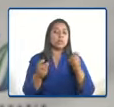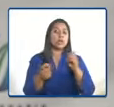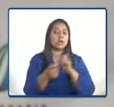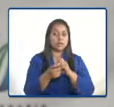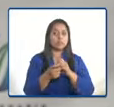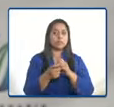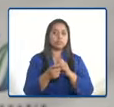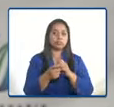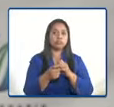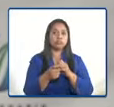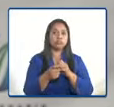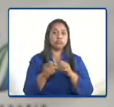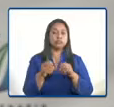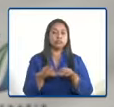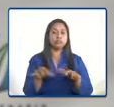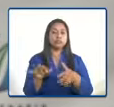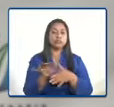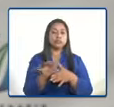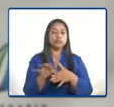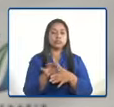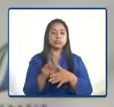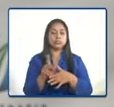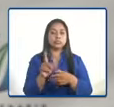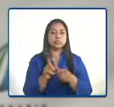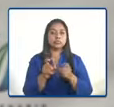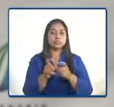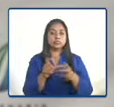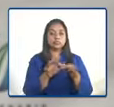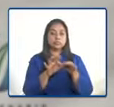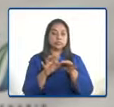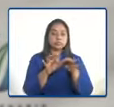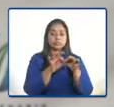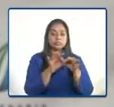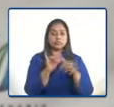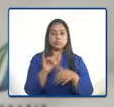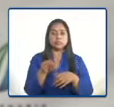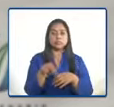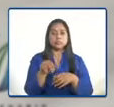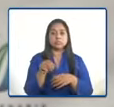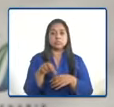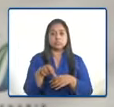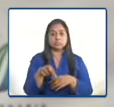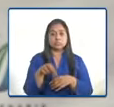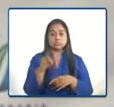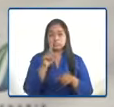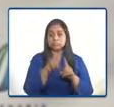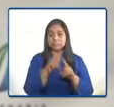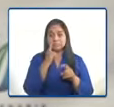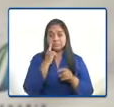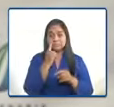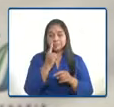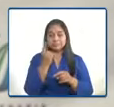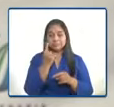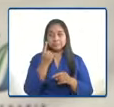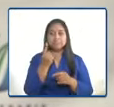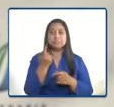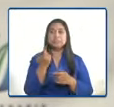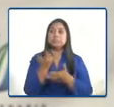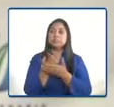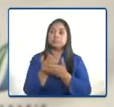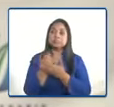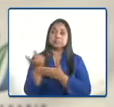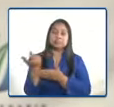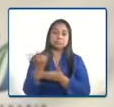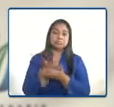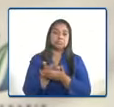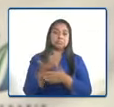nivel funcional y organizacional del INAP. Y por supuesto que estamos buscando igual recursos. Sin embargo, INAP